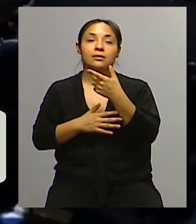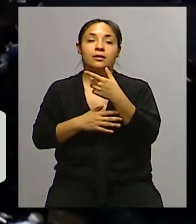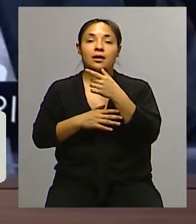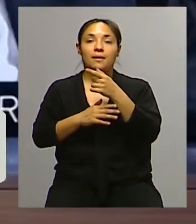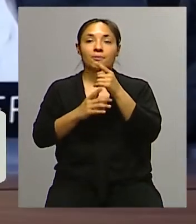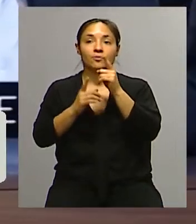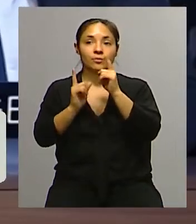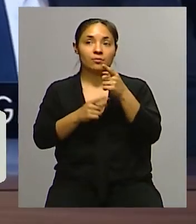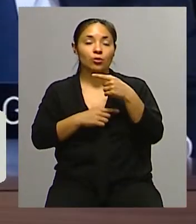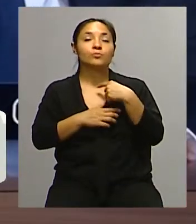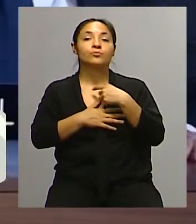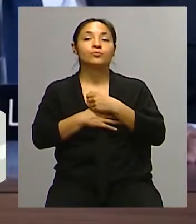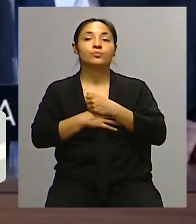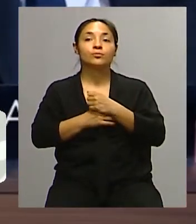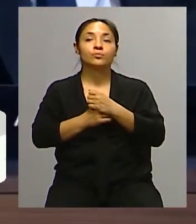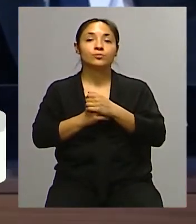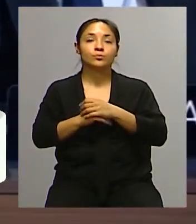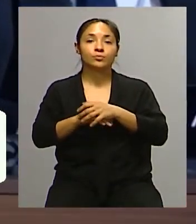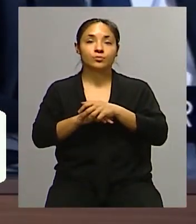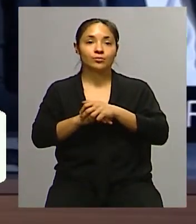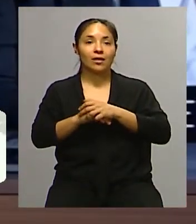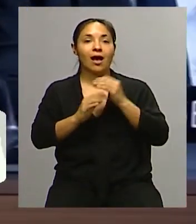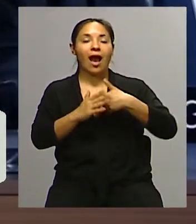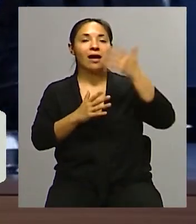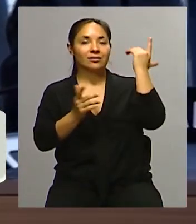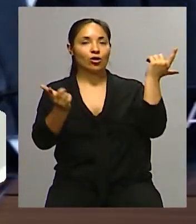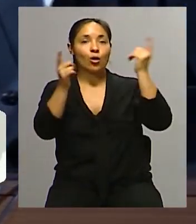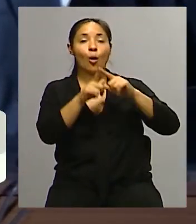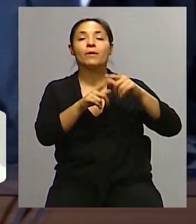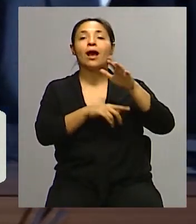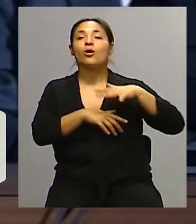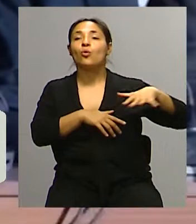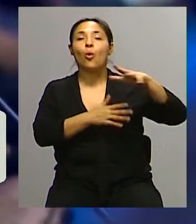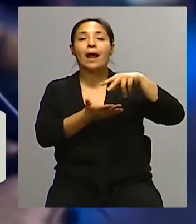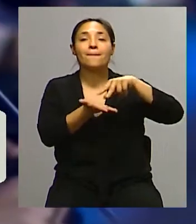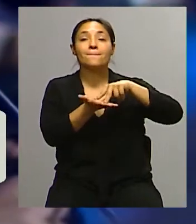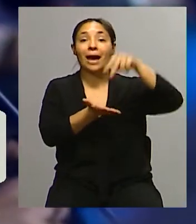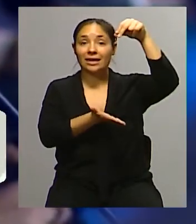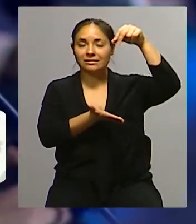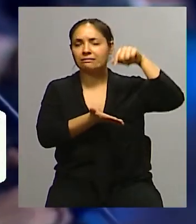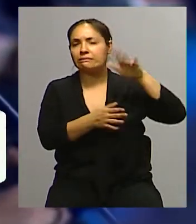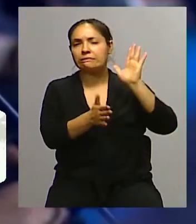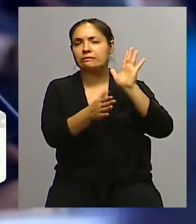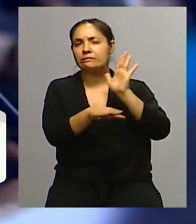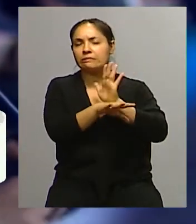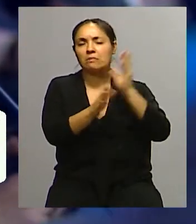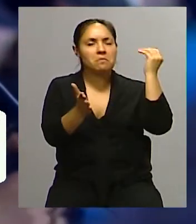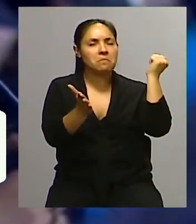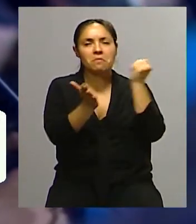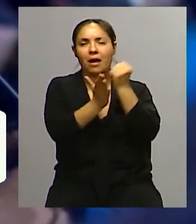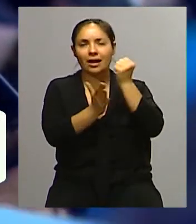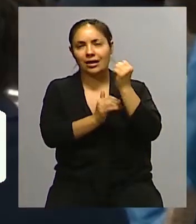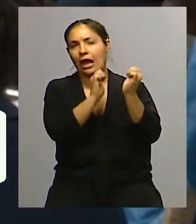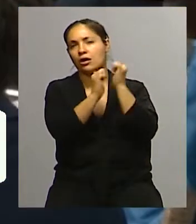que acontecieron después de la cumbre de París, que fue una cumbre histórica que realmente marcó un antes